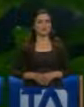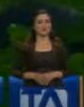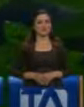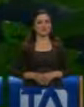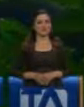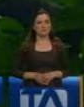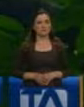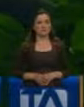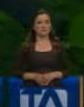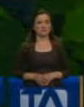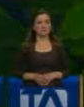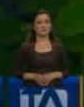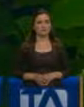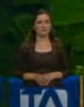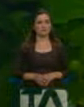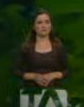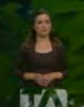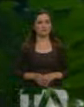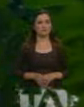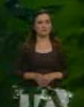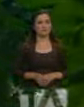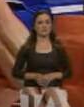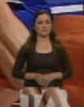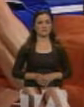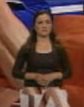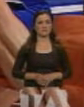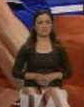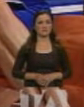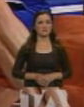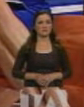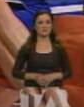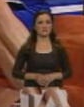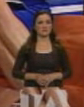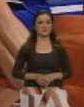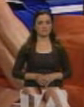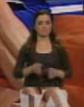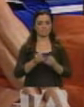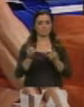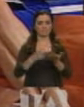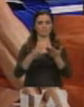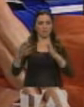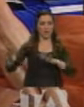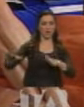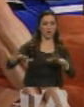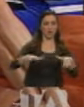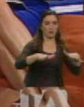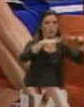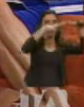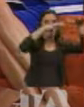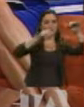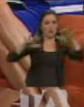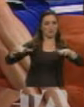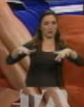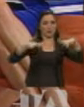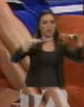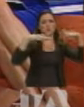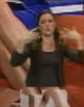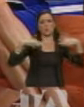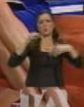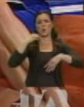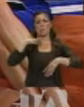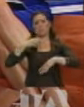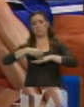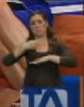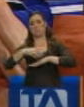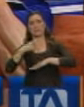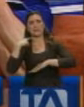Herrera, Fausto Yepes, 24 horas. Y el último aguaje dejó pérdidas económicas para el sector turístico de algunos